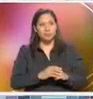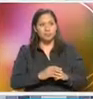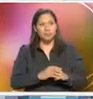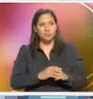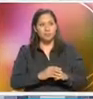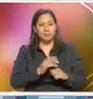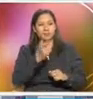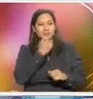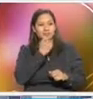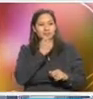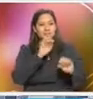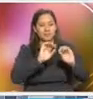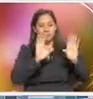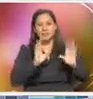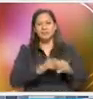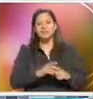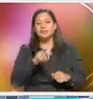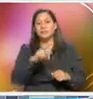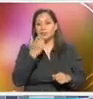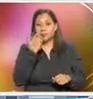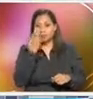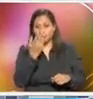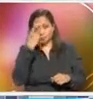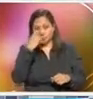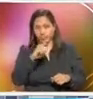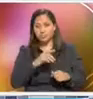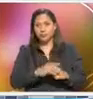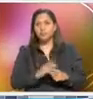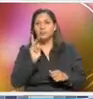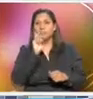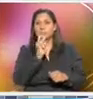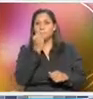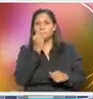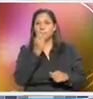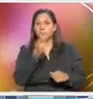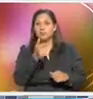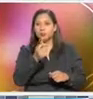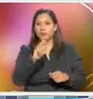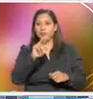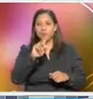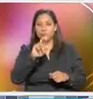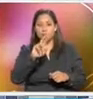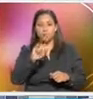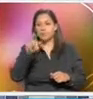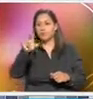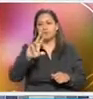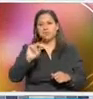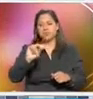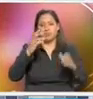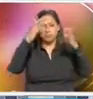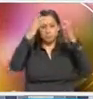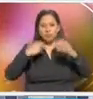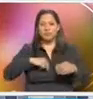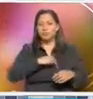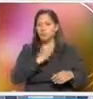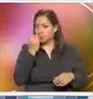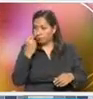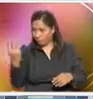está. presumir, ejercicio. Oye, ¿quieres también para que Gracias, pruebes tantito, sí. Valeria? ¿Qué tal? Tú no, chef. No, ya. Nosotros la